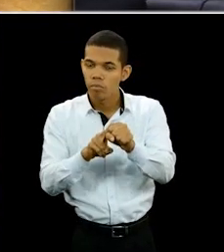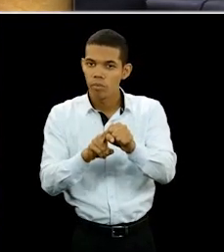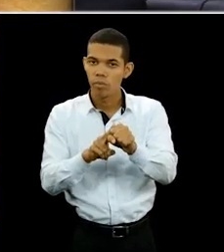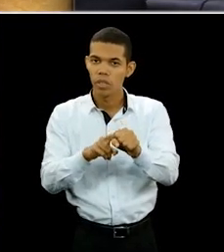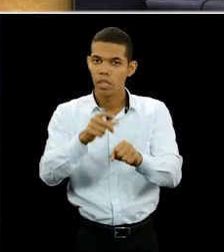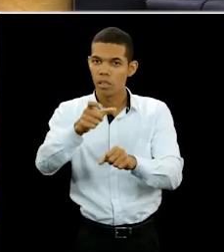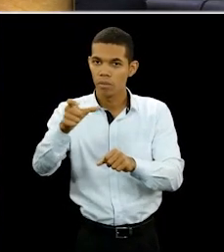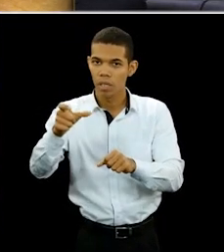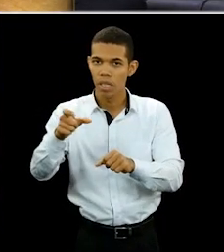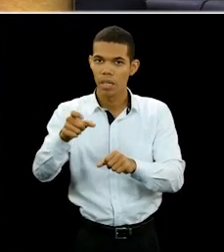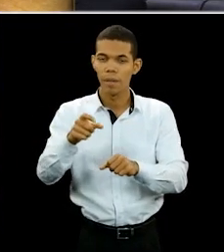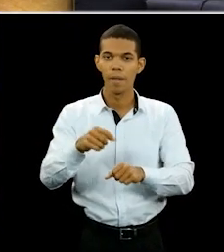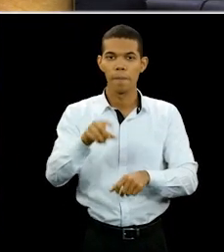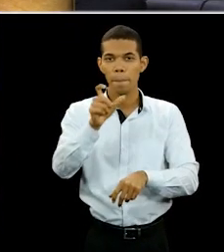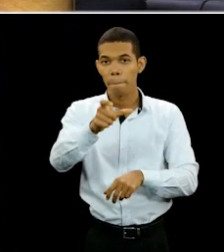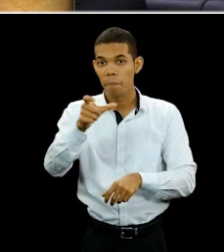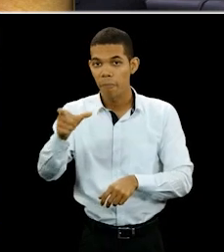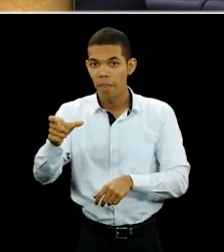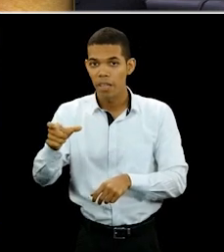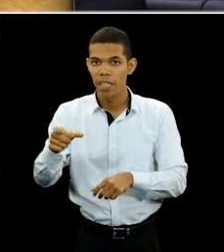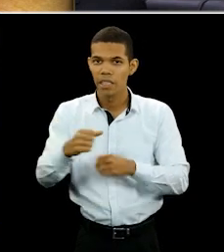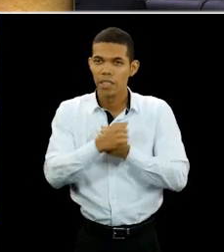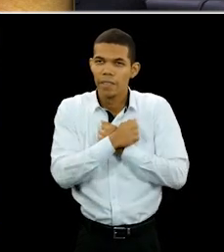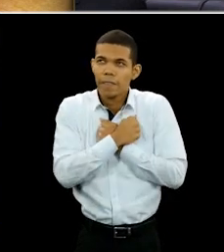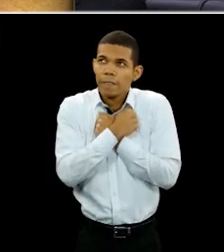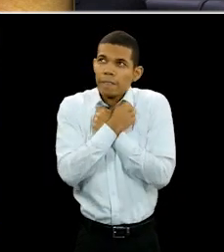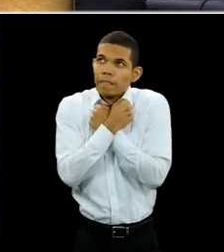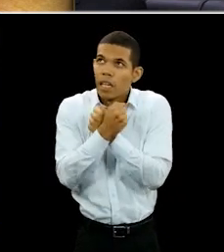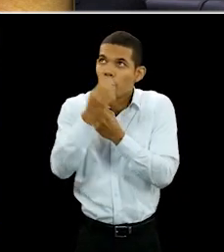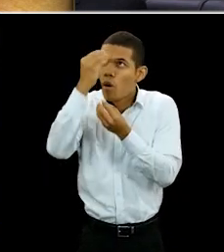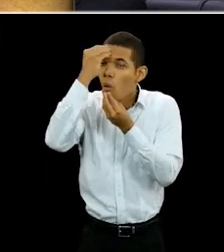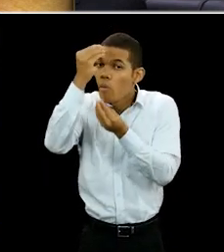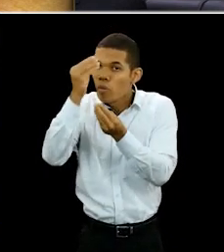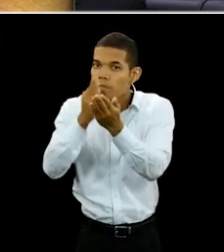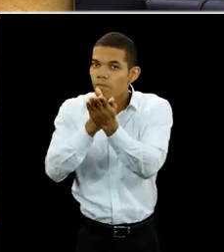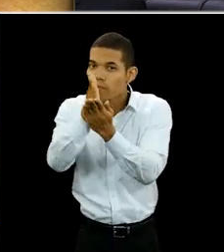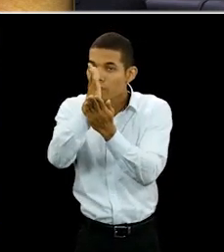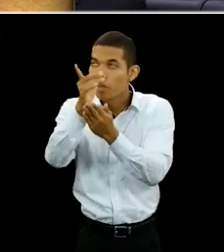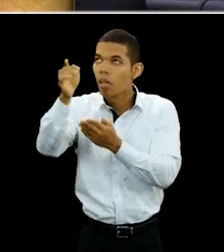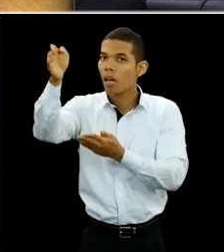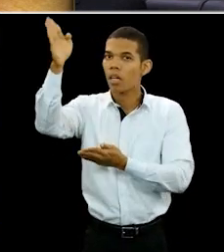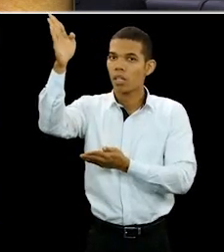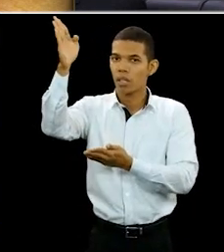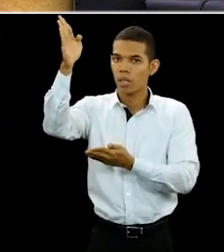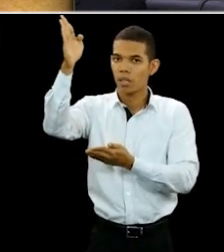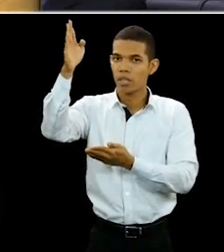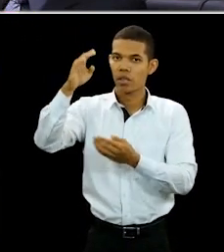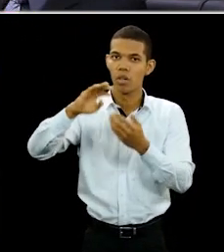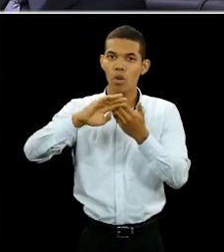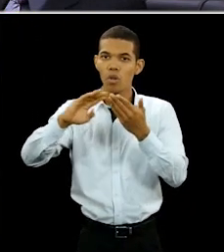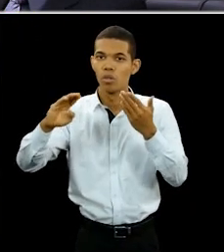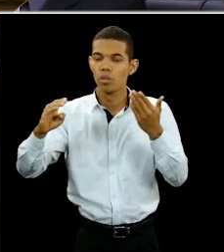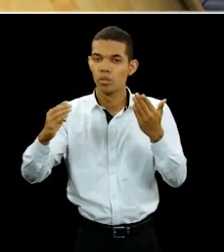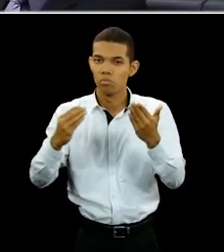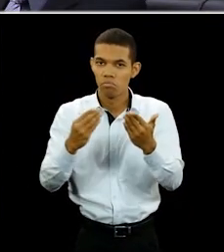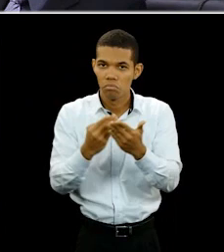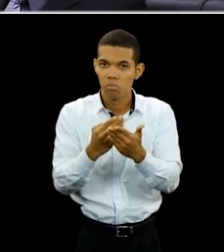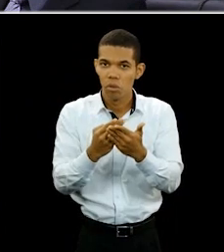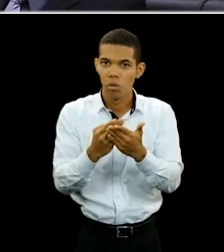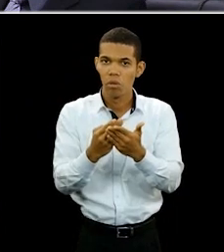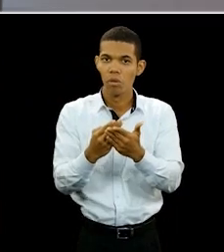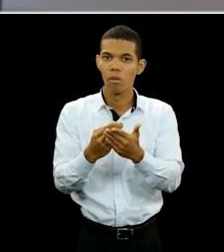a los que aman a Dios todas las cosas y todas son todas aún a pesar las que no comprendamos y Jeremías